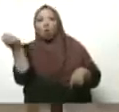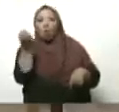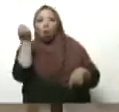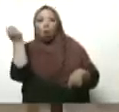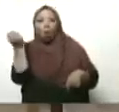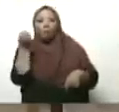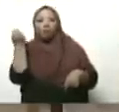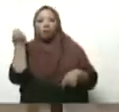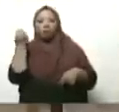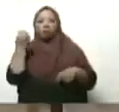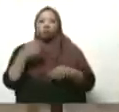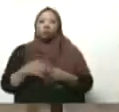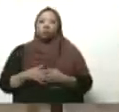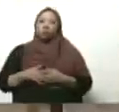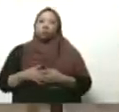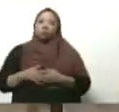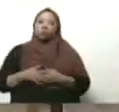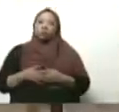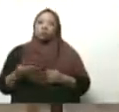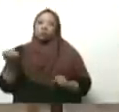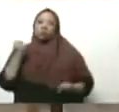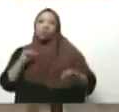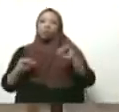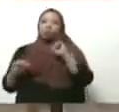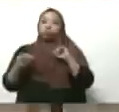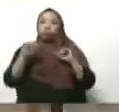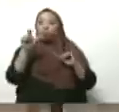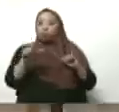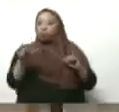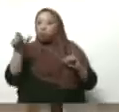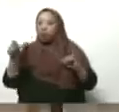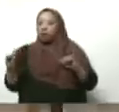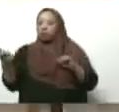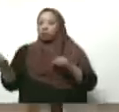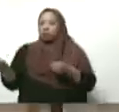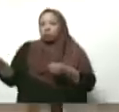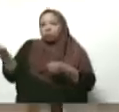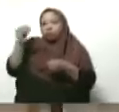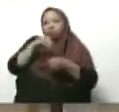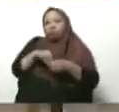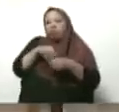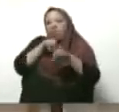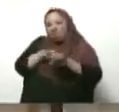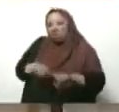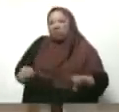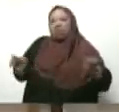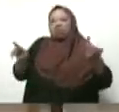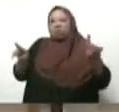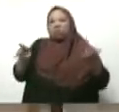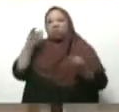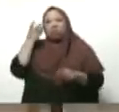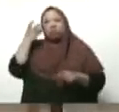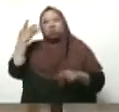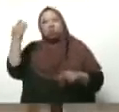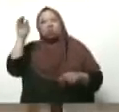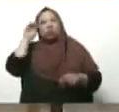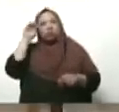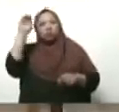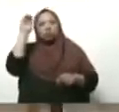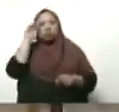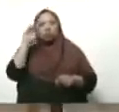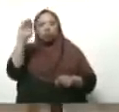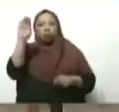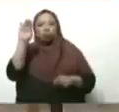paraliza la formación para ingresar a un mundo de sueños de futuro